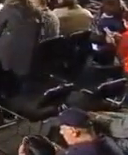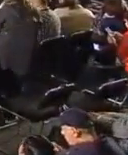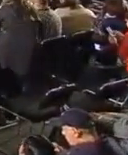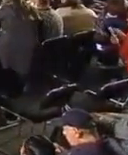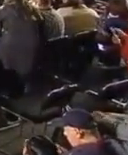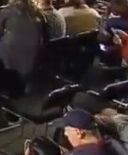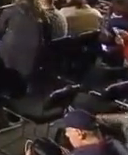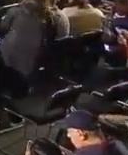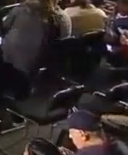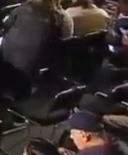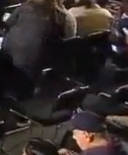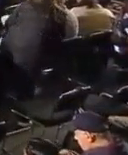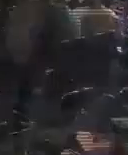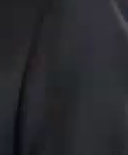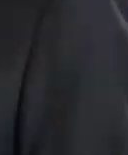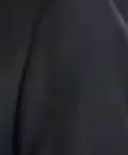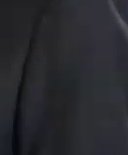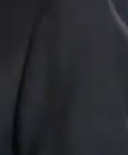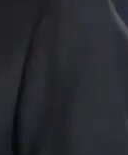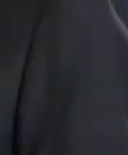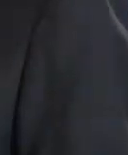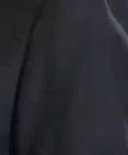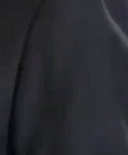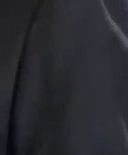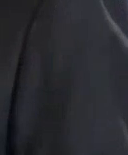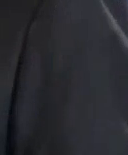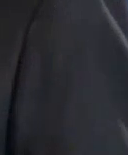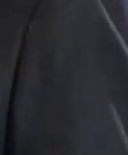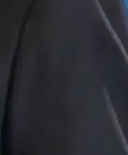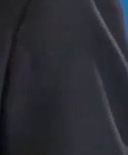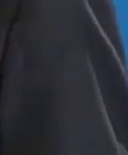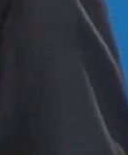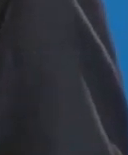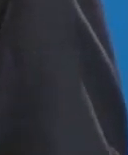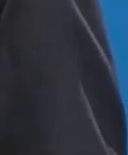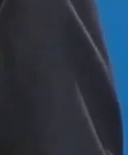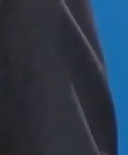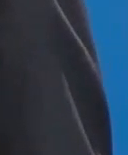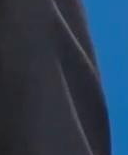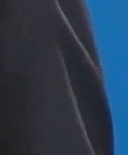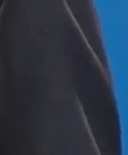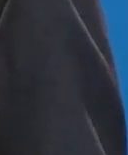ocasión vamos a recordar